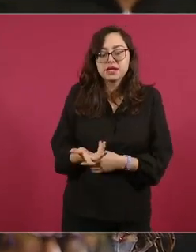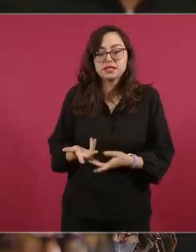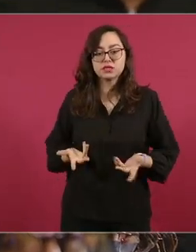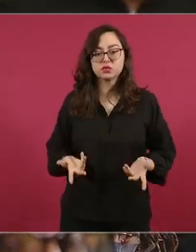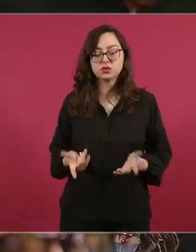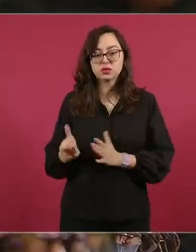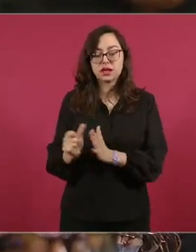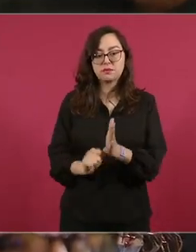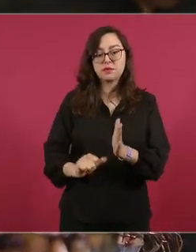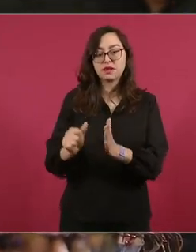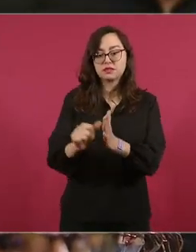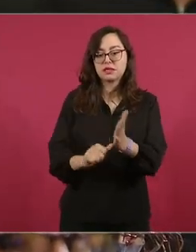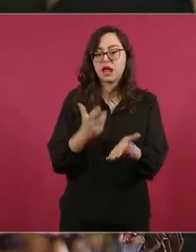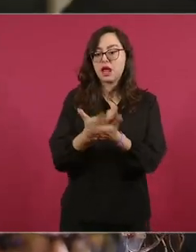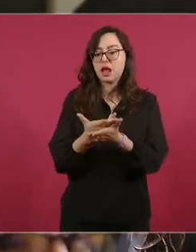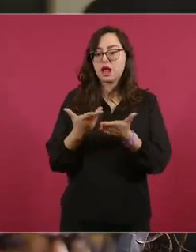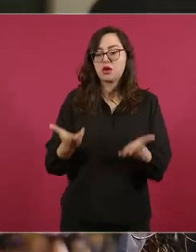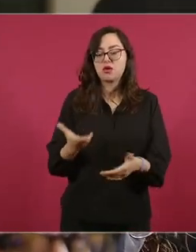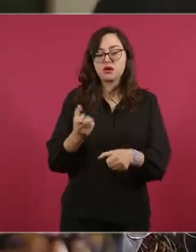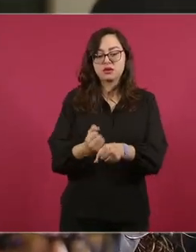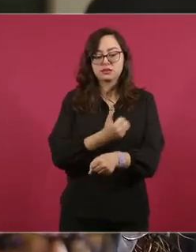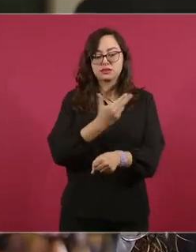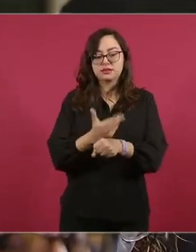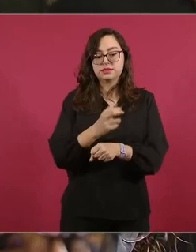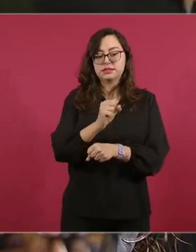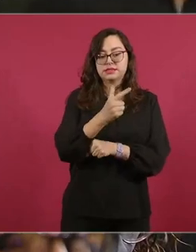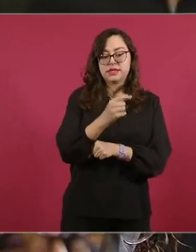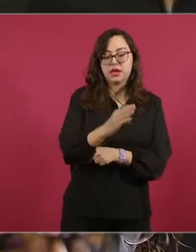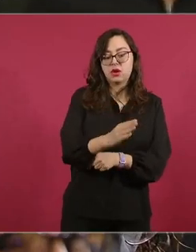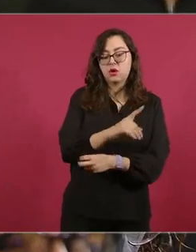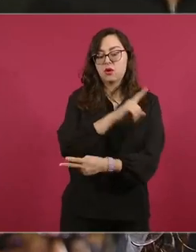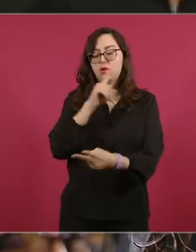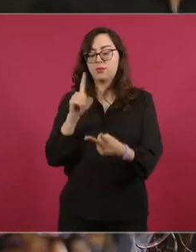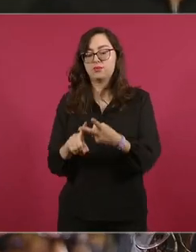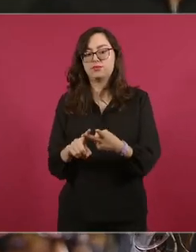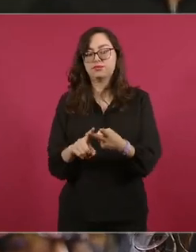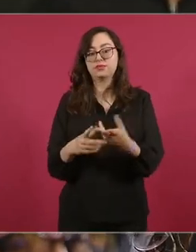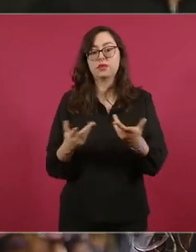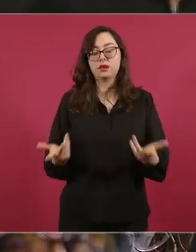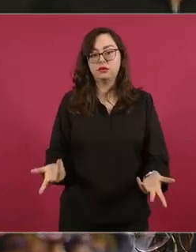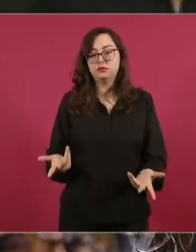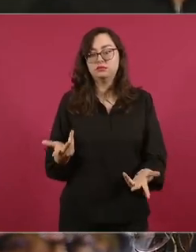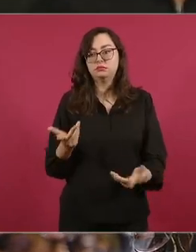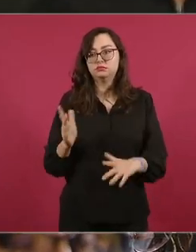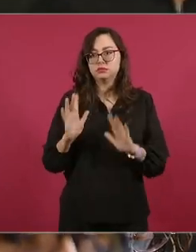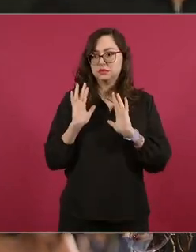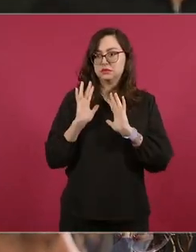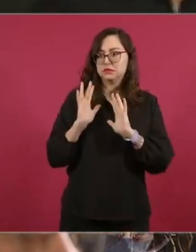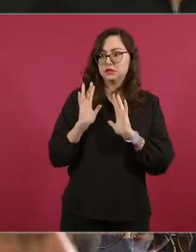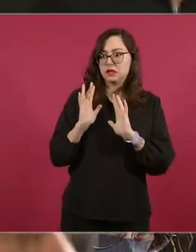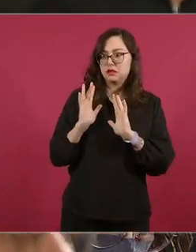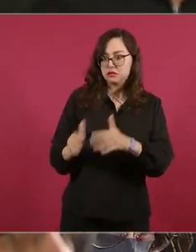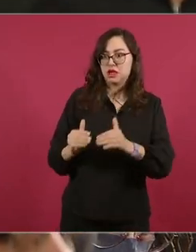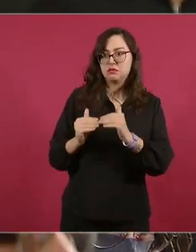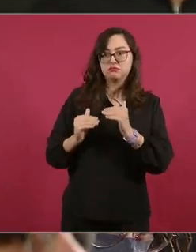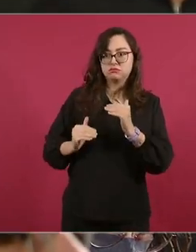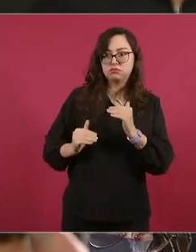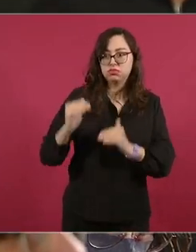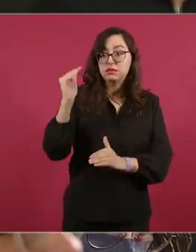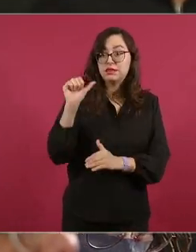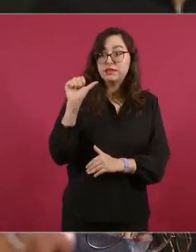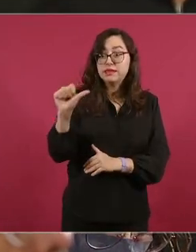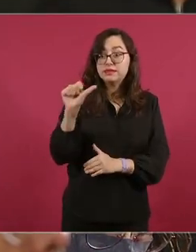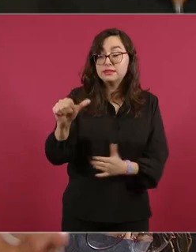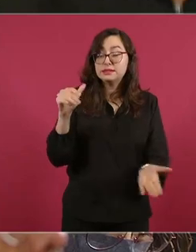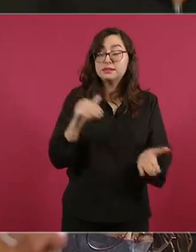Gobernación y el Secretario del Trabajo, se está contemplando que ya al menos se jubilen con 16,000 pesos. Es así para confirmar si también